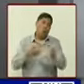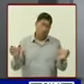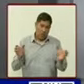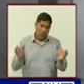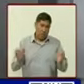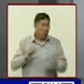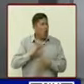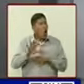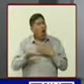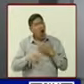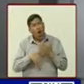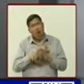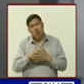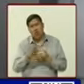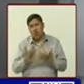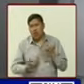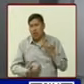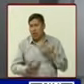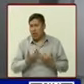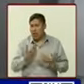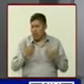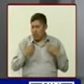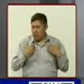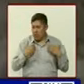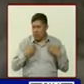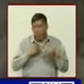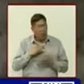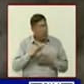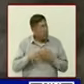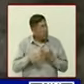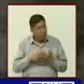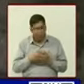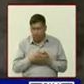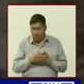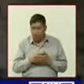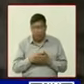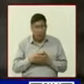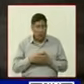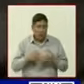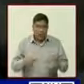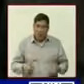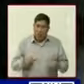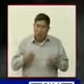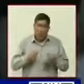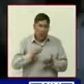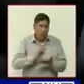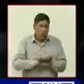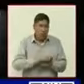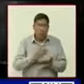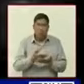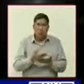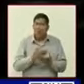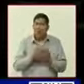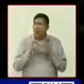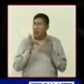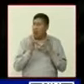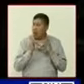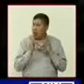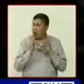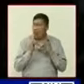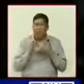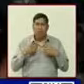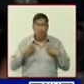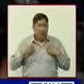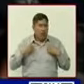Estoy quemado, todos los que tenemos detenidos, todos, casacos, cocinas, camas, ropas, todo